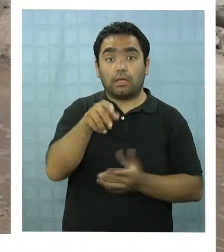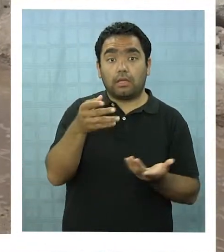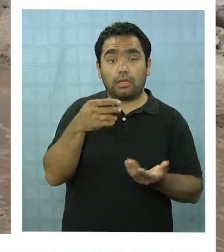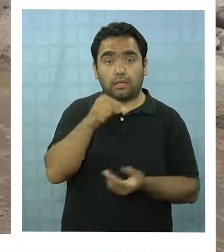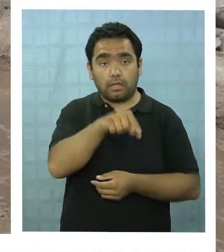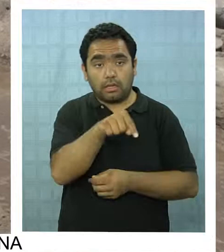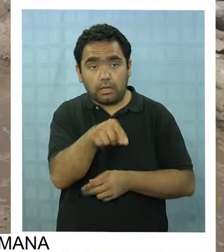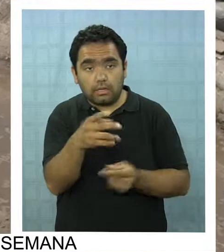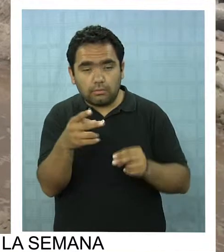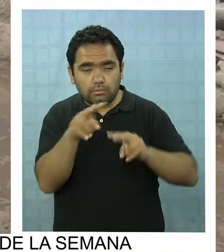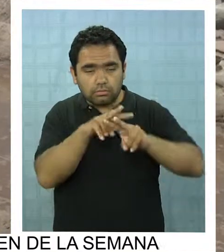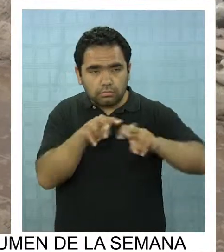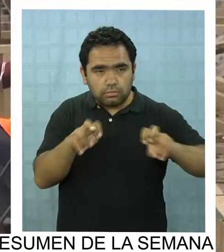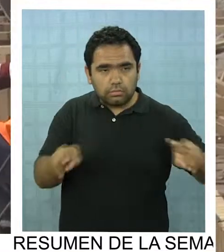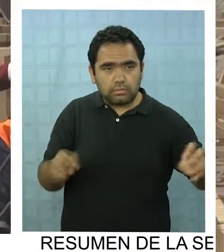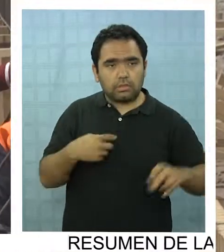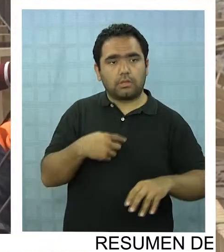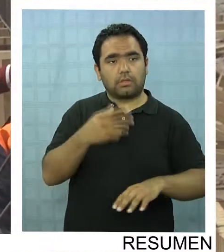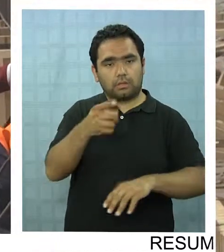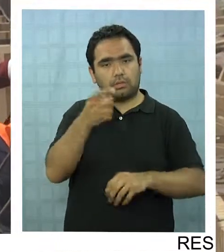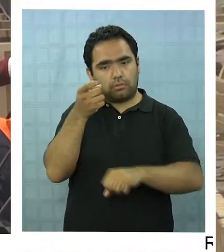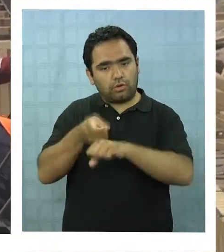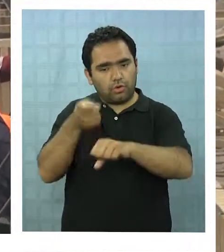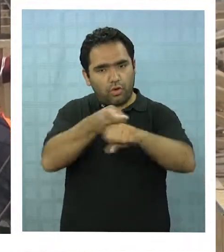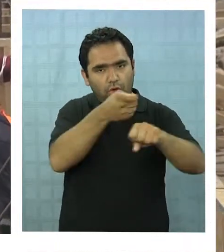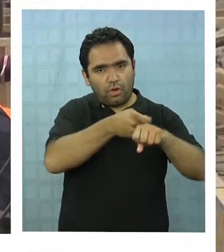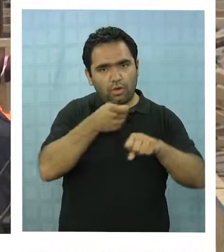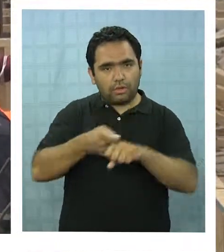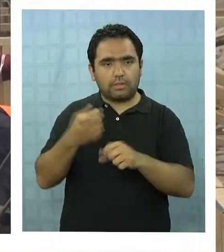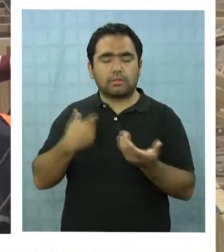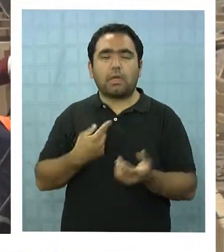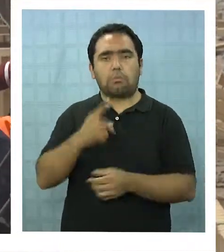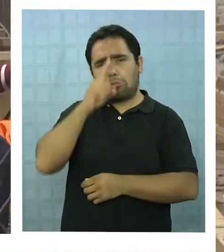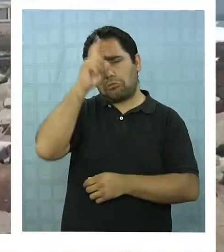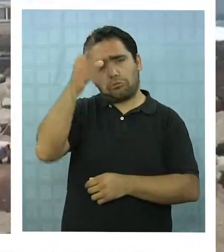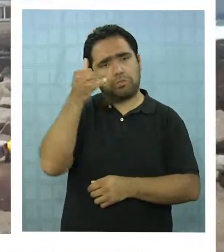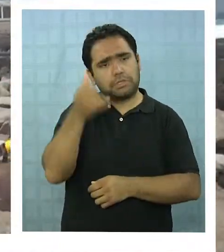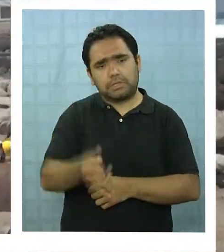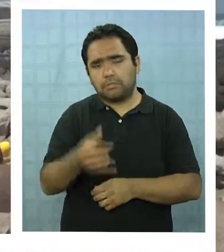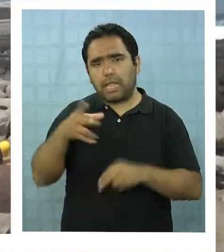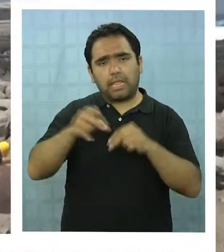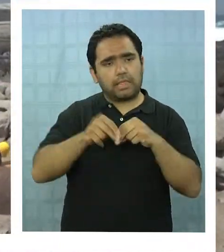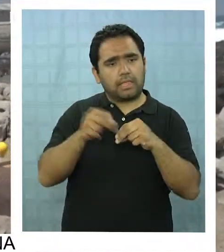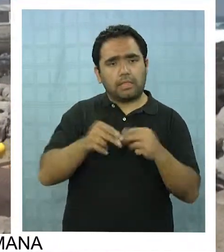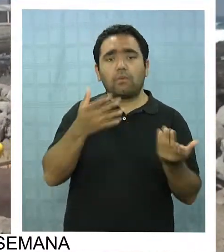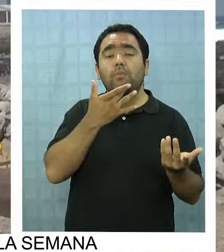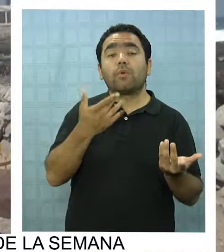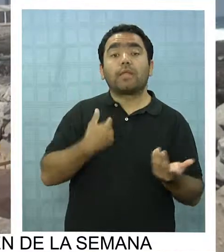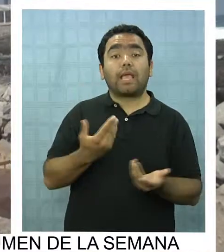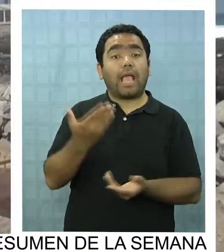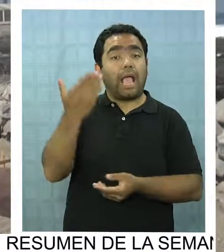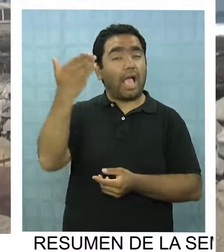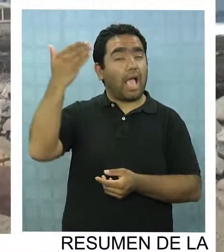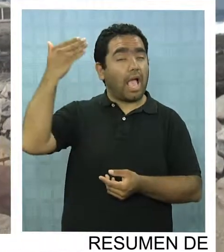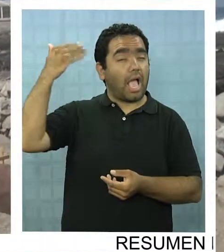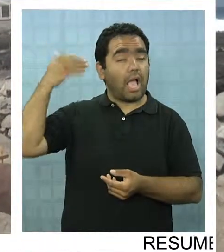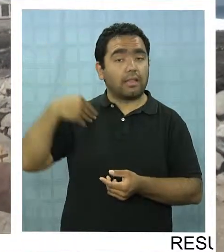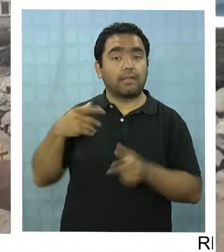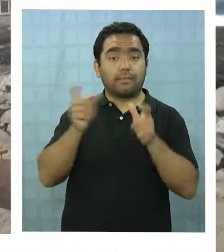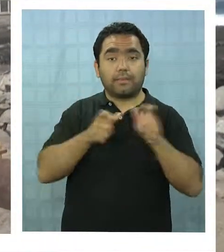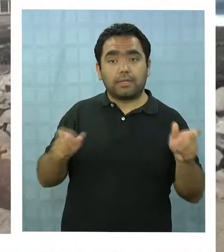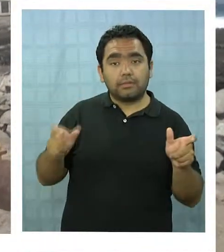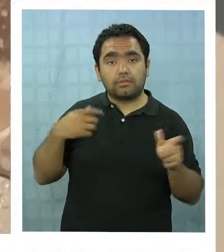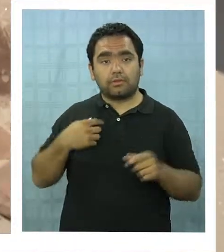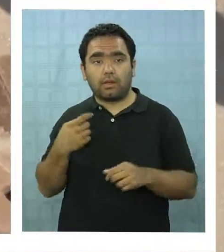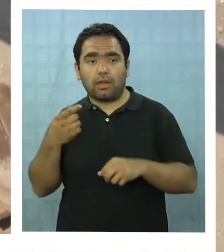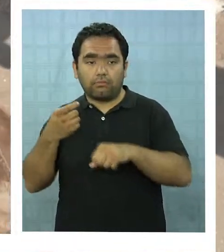de la región es común que en zonas rocosas se encuentren vestigios humanos antiguos porque los habitantes de esta zona buscaban